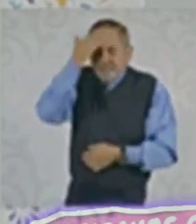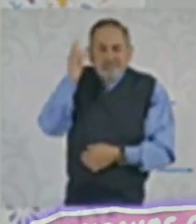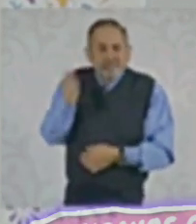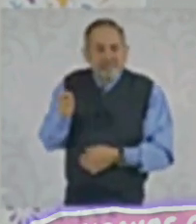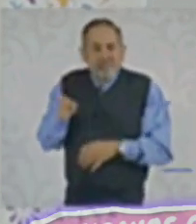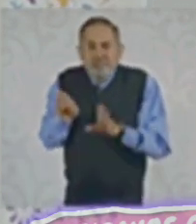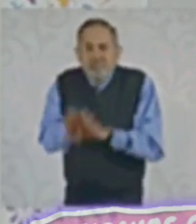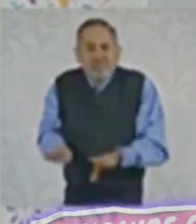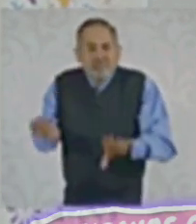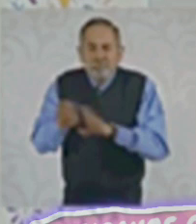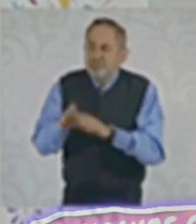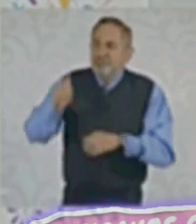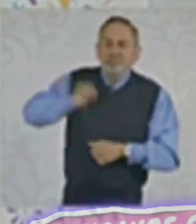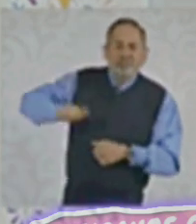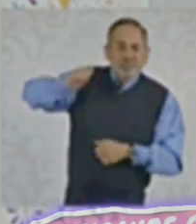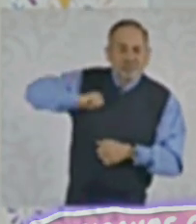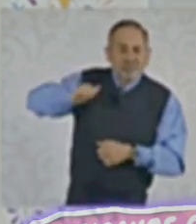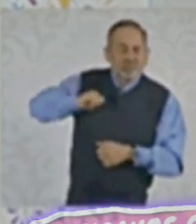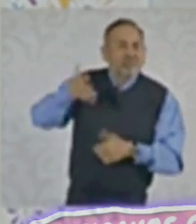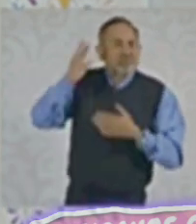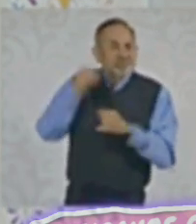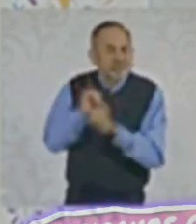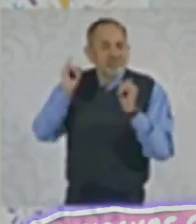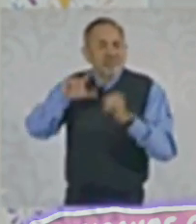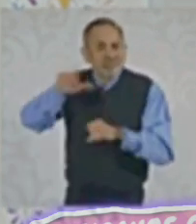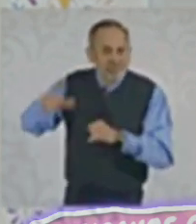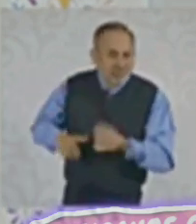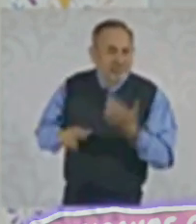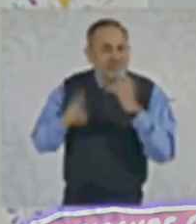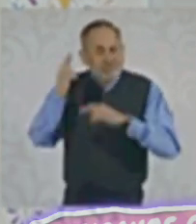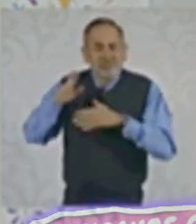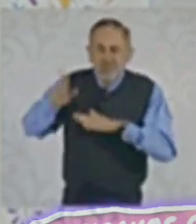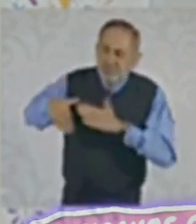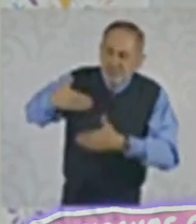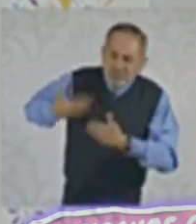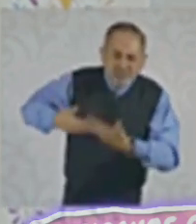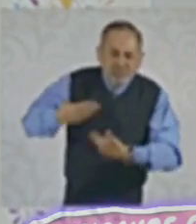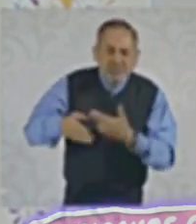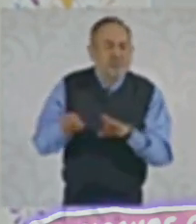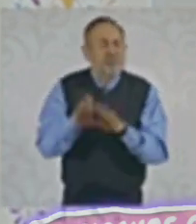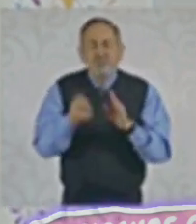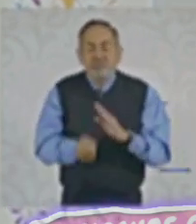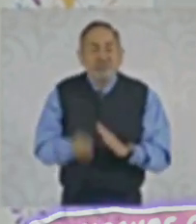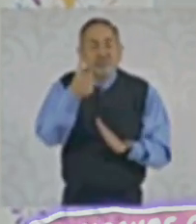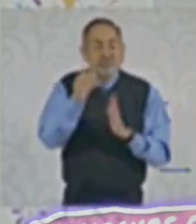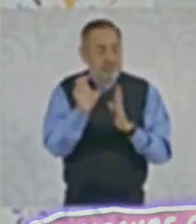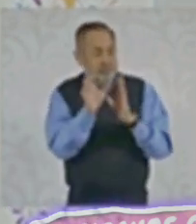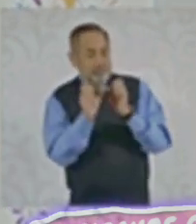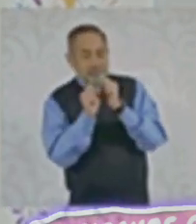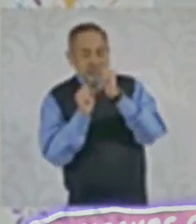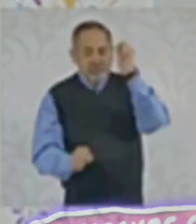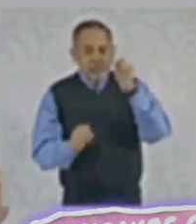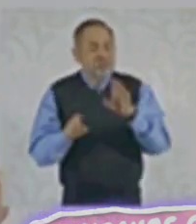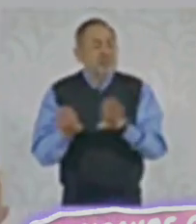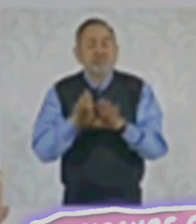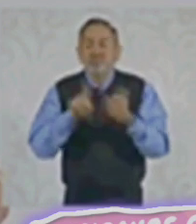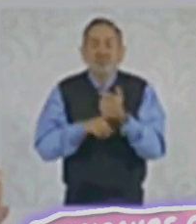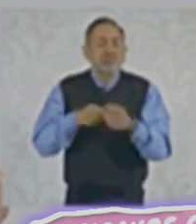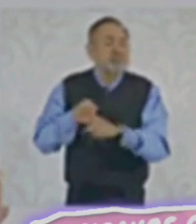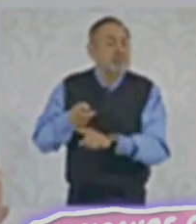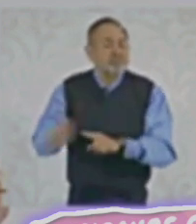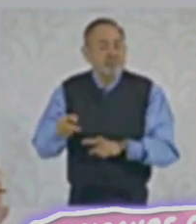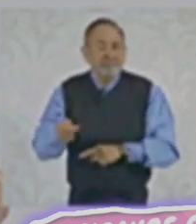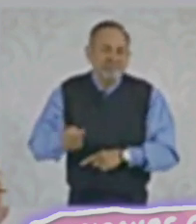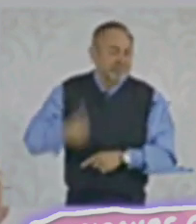que llegamos a la primera Constitución de la República? ¿Cómo llega Guadalupe Victoria como primer presidente